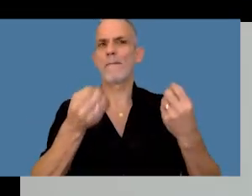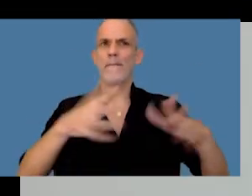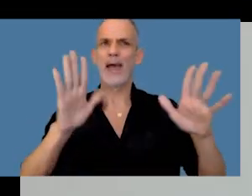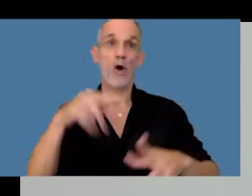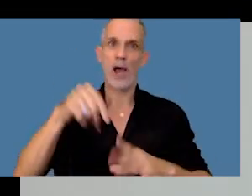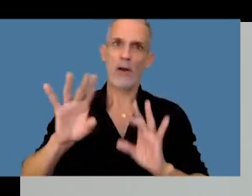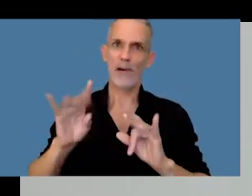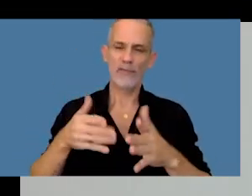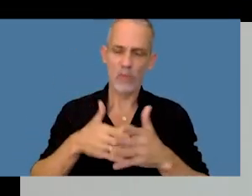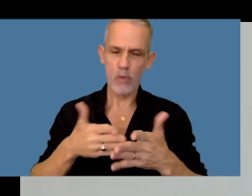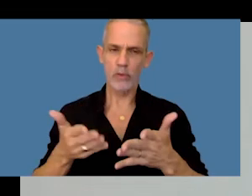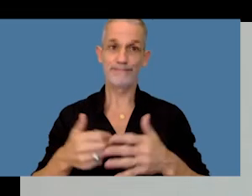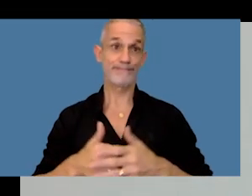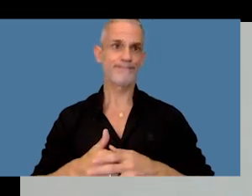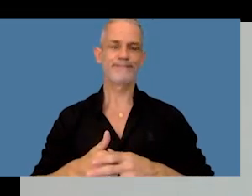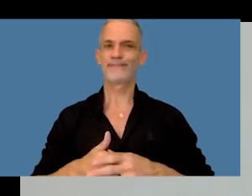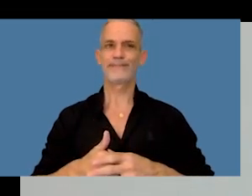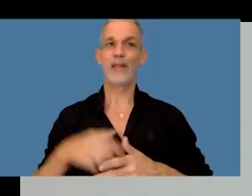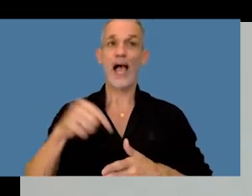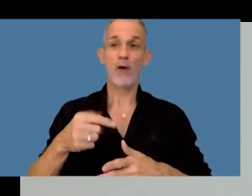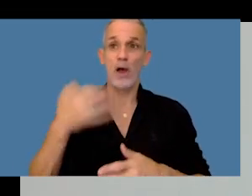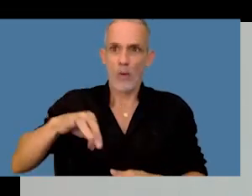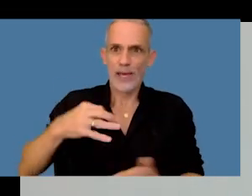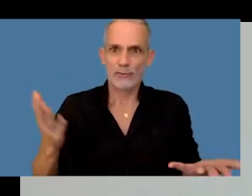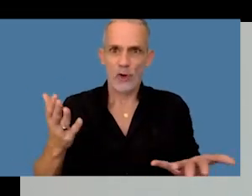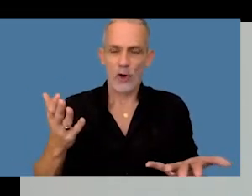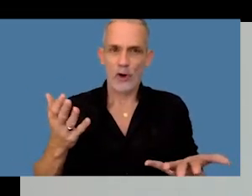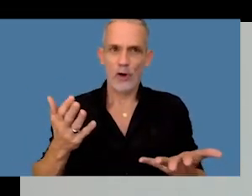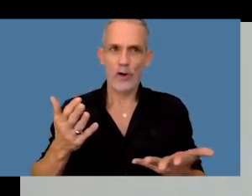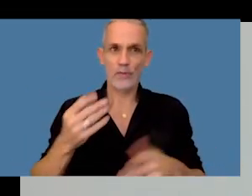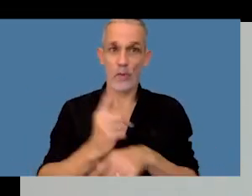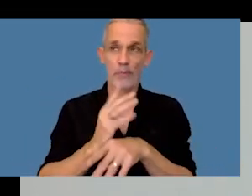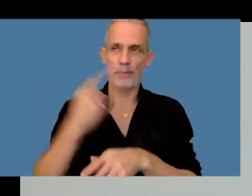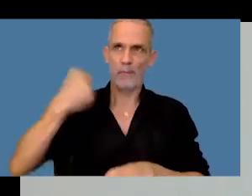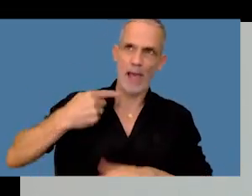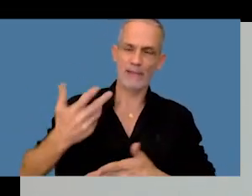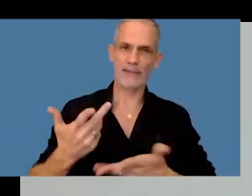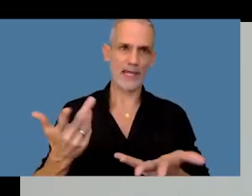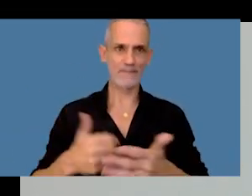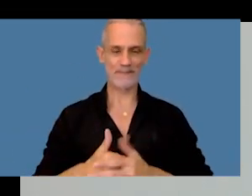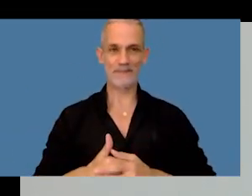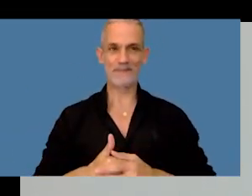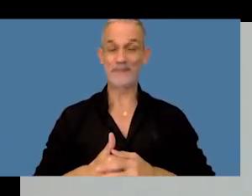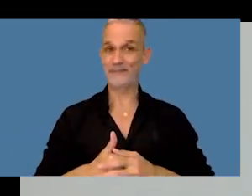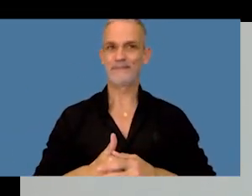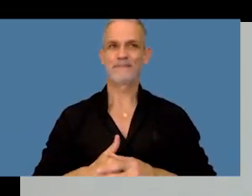claro. Ahora te obligan directamente, como que te... Sí.